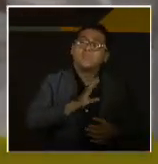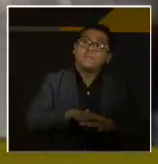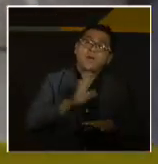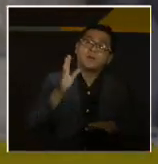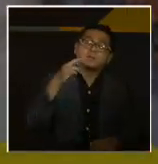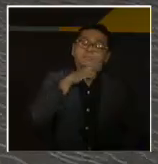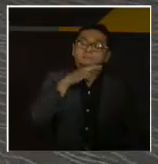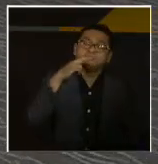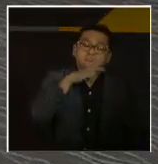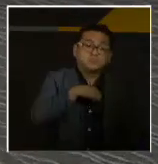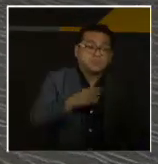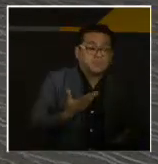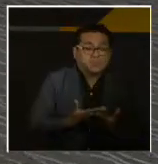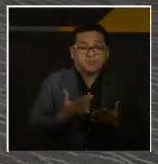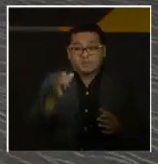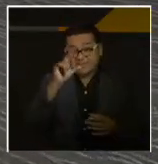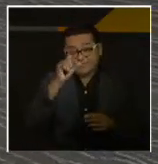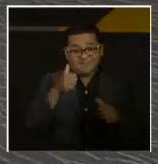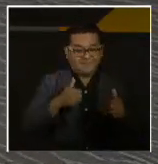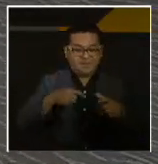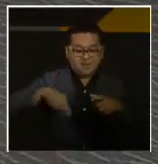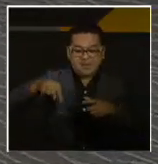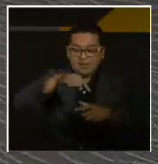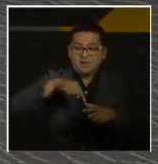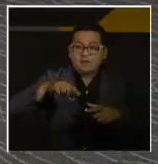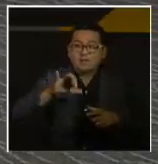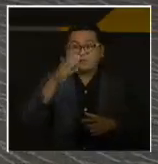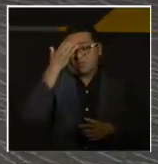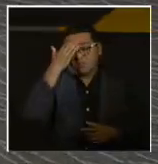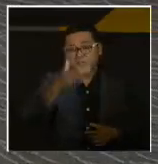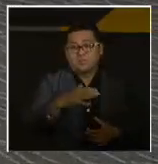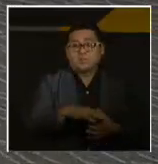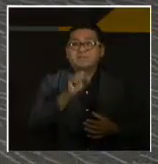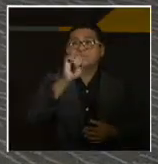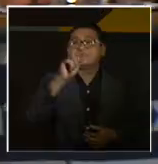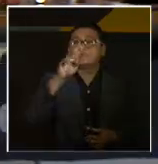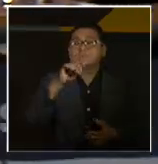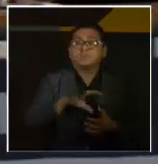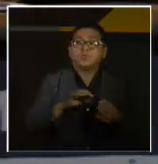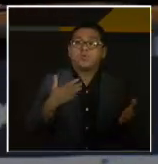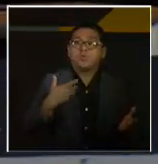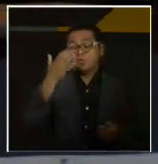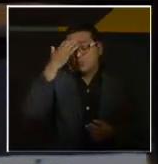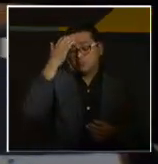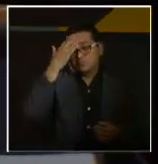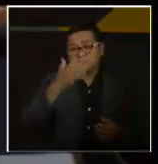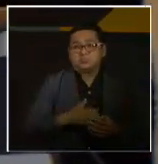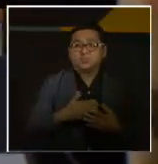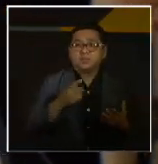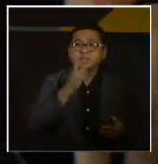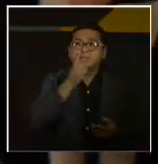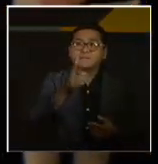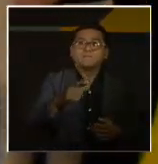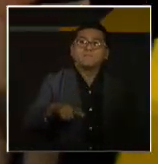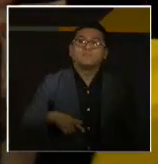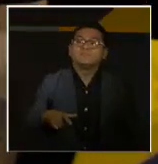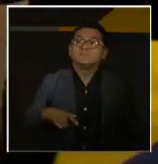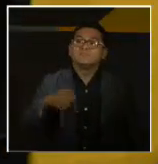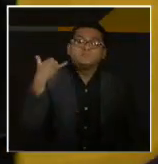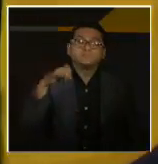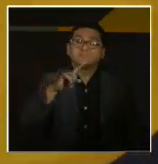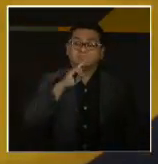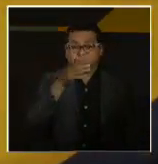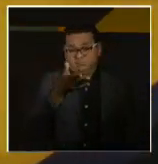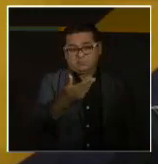más inmediatos que podían tener los ciudadanos era si conocíamos el sistema Citur. Lo conocimos y le dijimos al gobierno del estado: